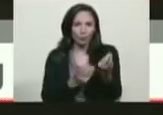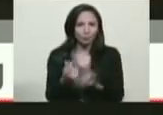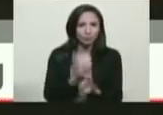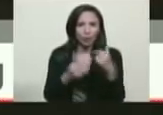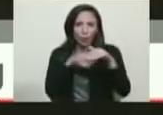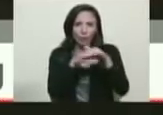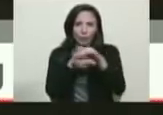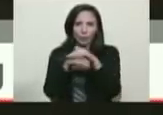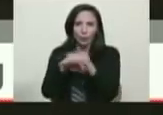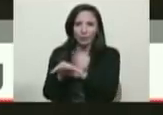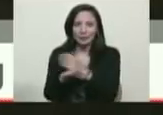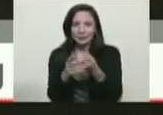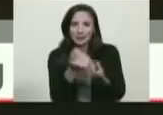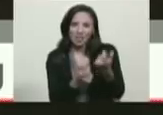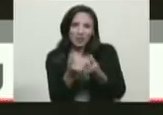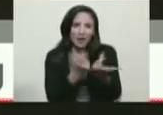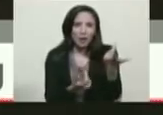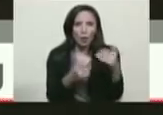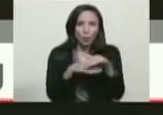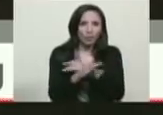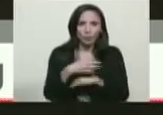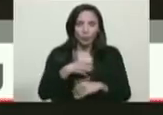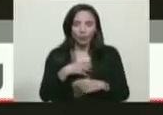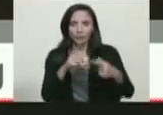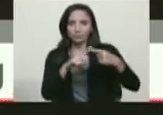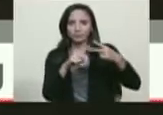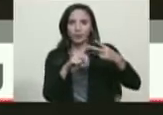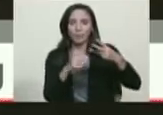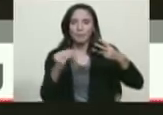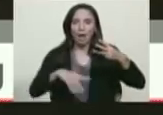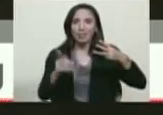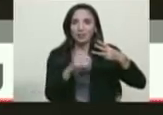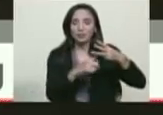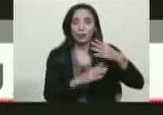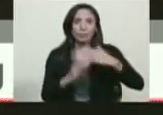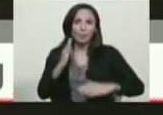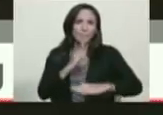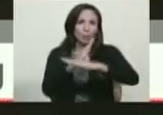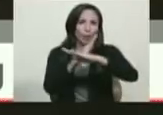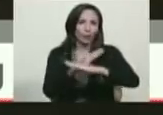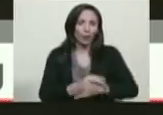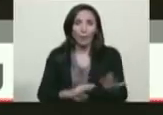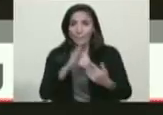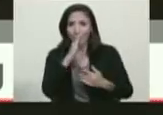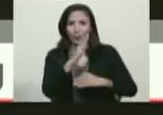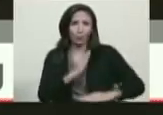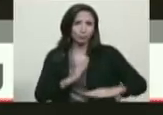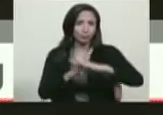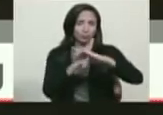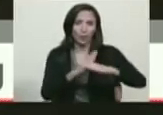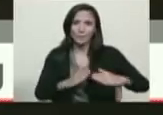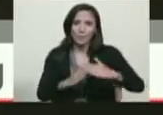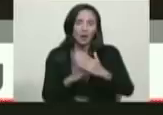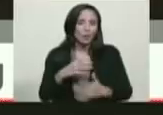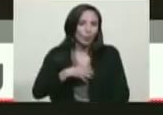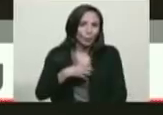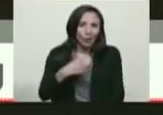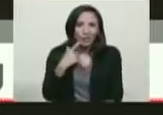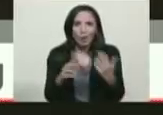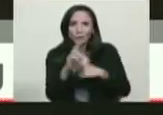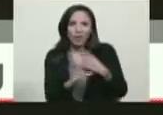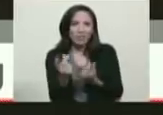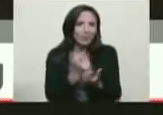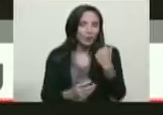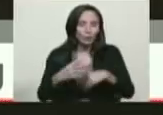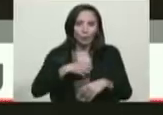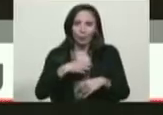de los ciudadanos antes nombrados. Tercero, bloqueo e inmovilización de cuentas bancarias o cualquier otro instrumento financiero en